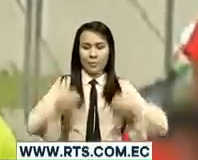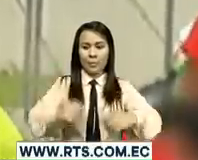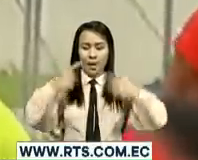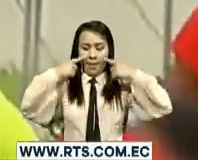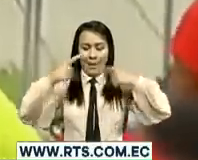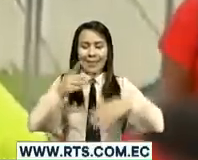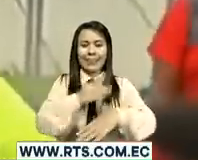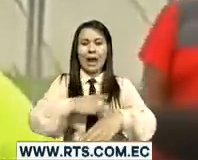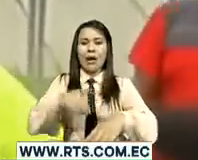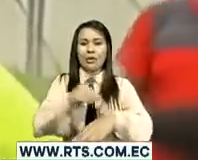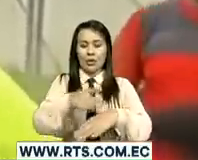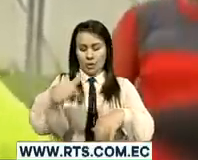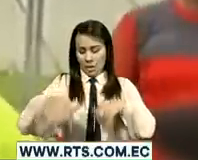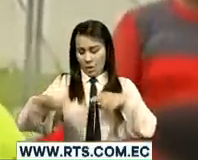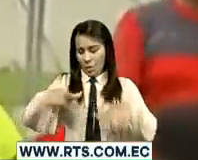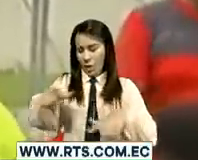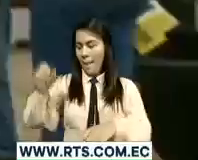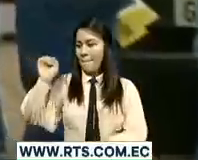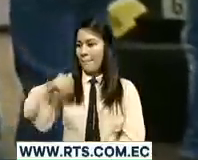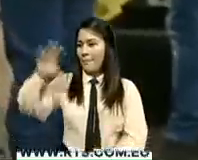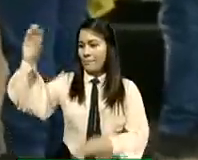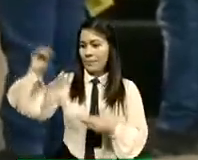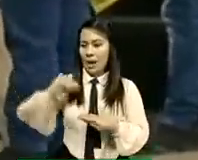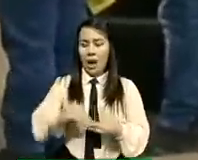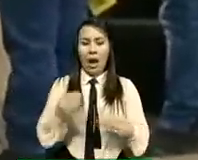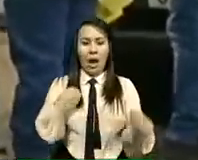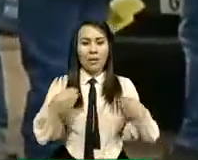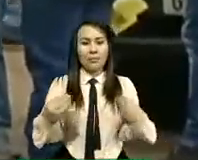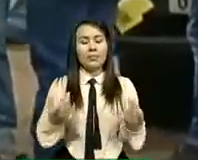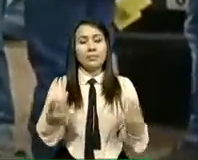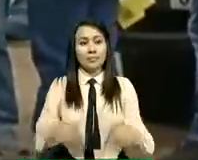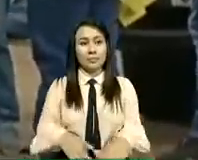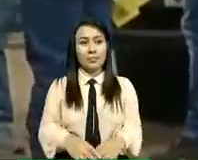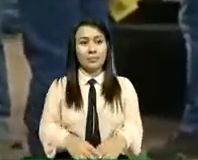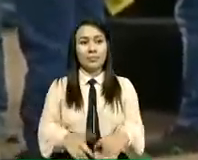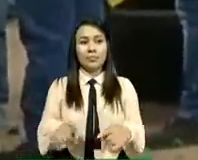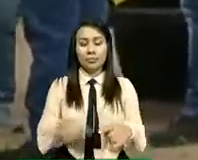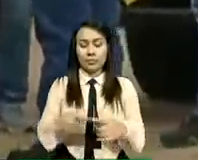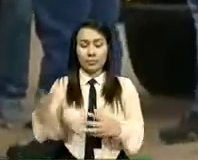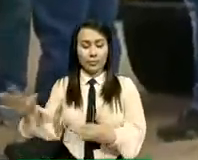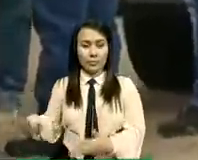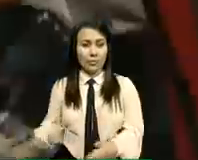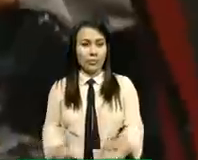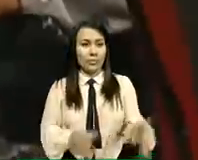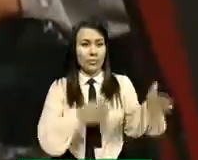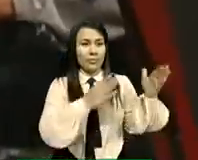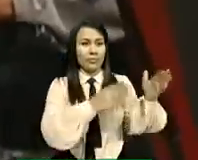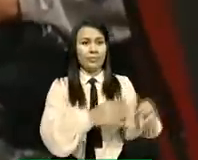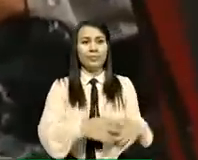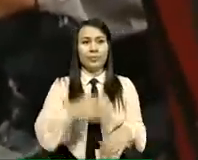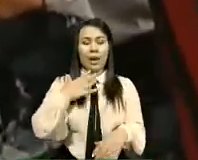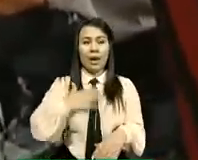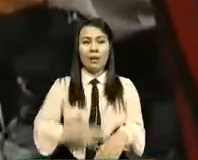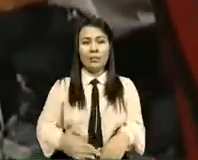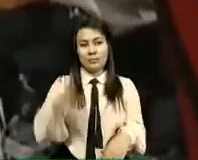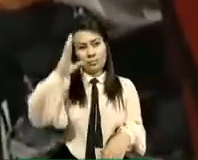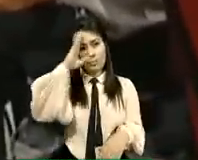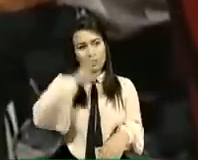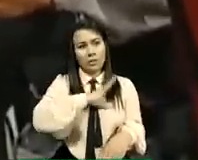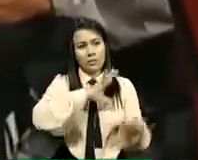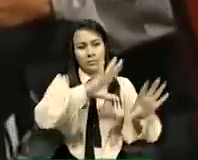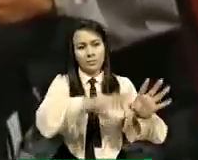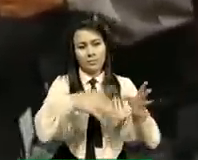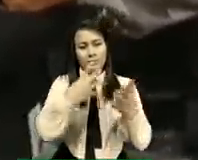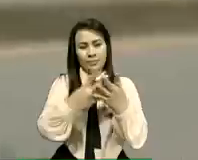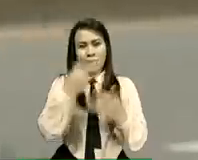centro penitenciario para obtener las imágenes. Y mientras se realizaba el levantamiento del cadáver, uniformados detuvieron a 2